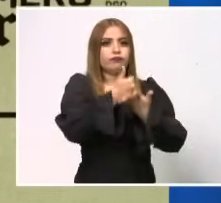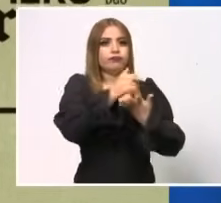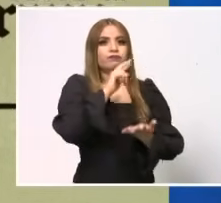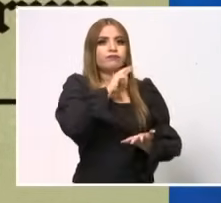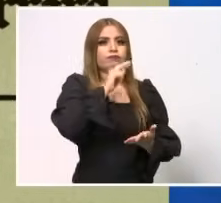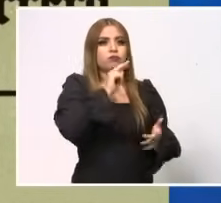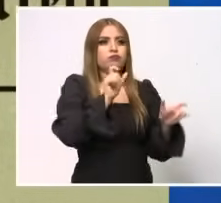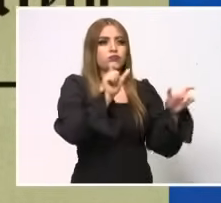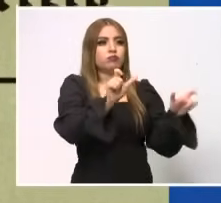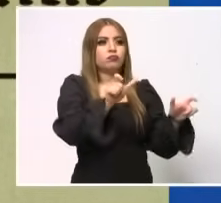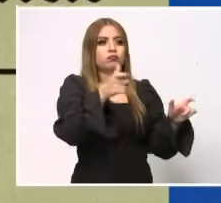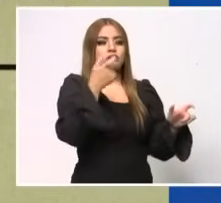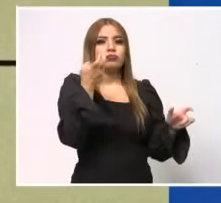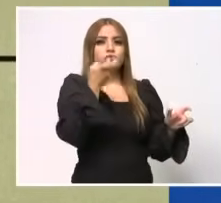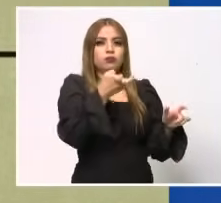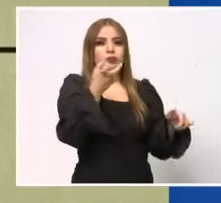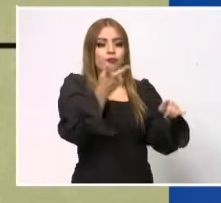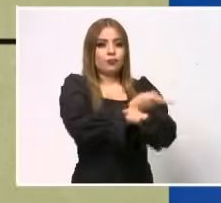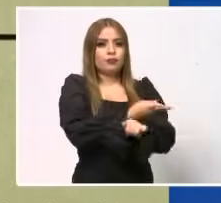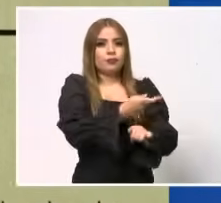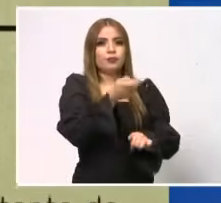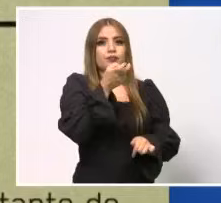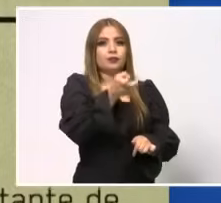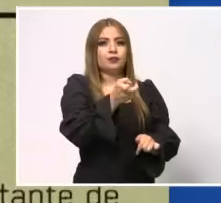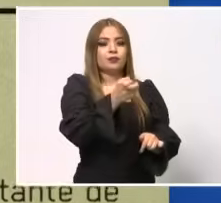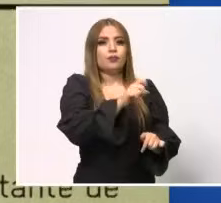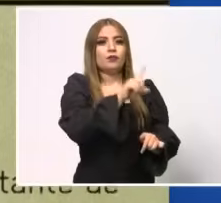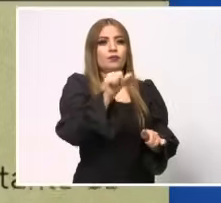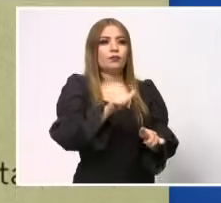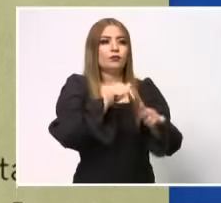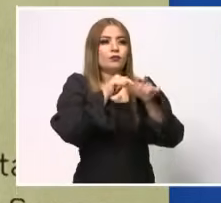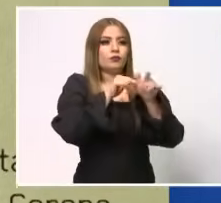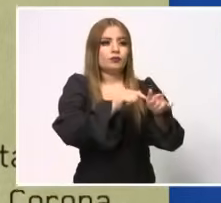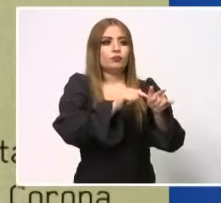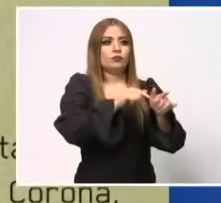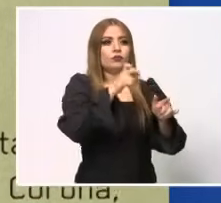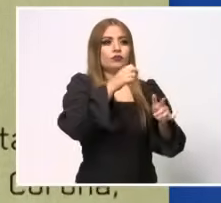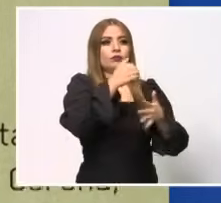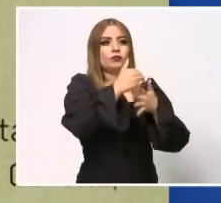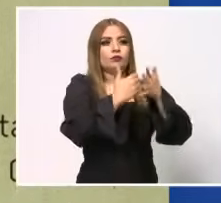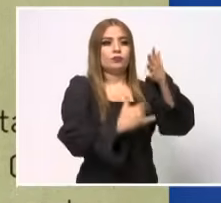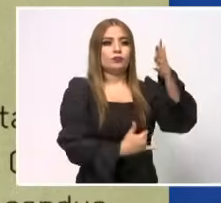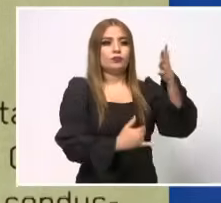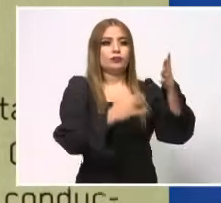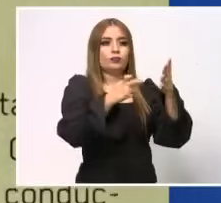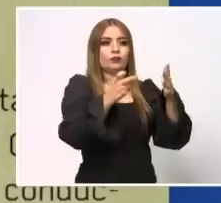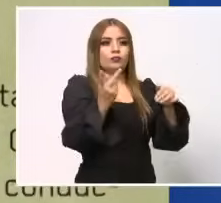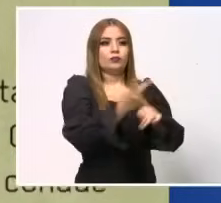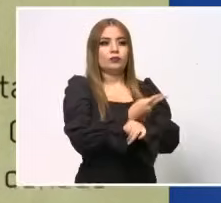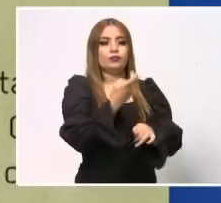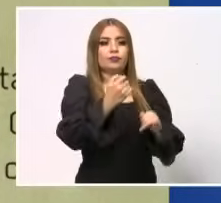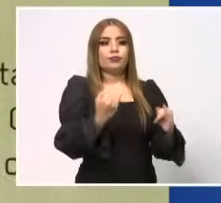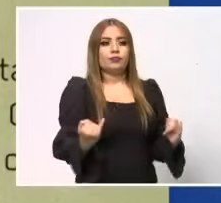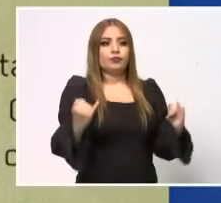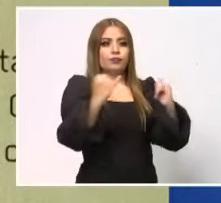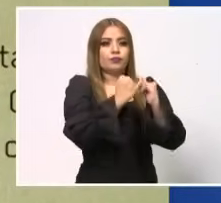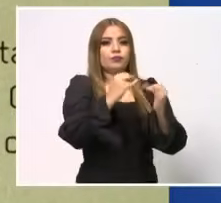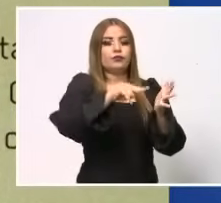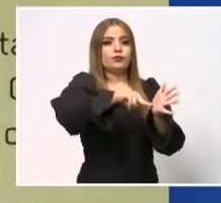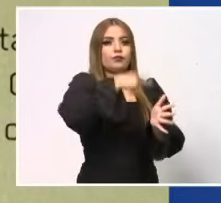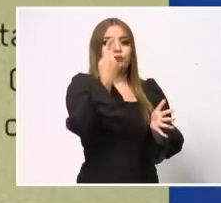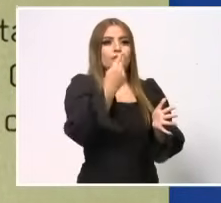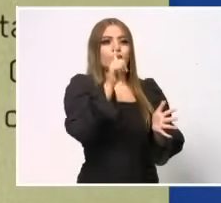incidente que el incidente pasara a mayores en seguimiento a los protocolos establecidos por la institución firma